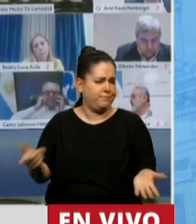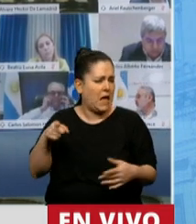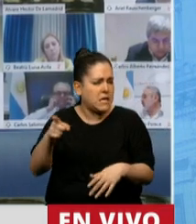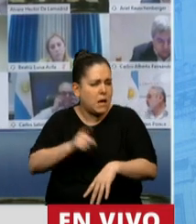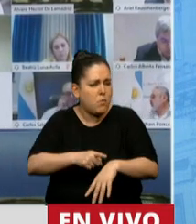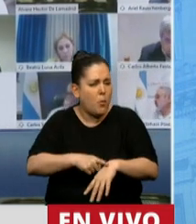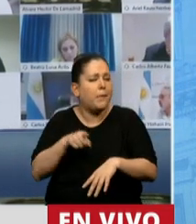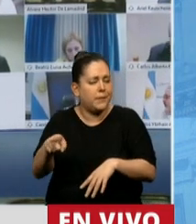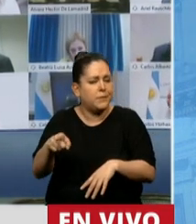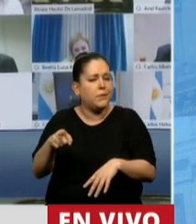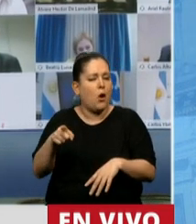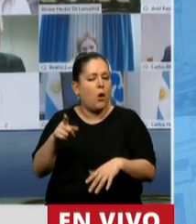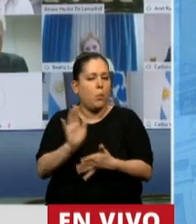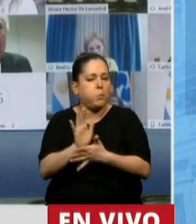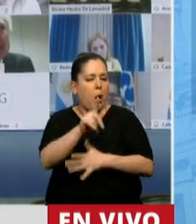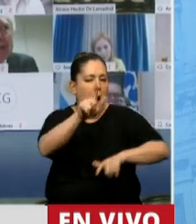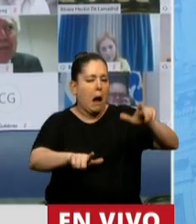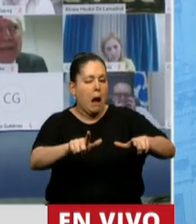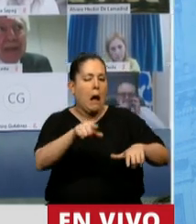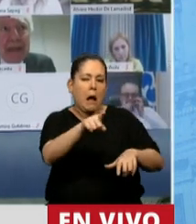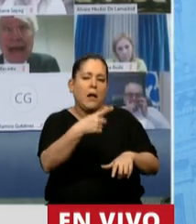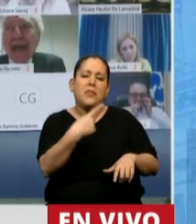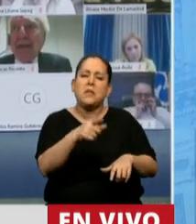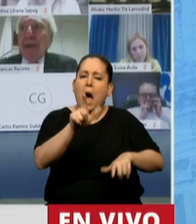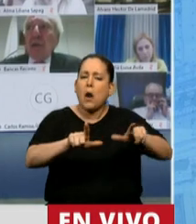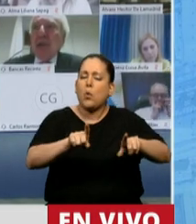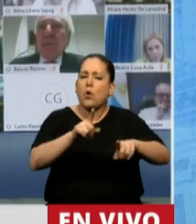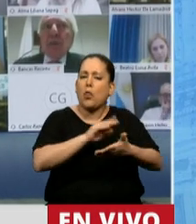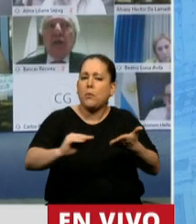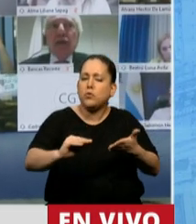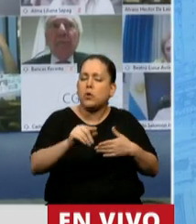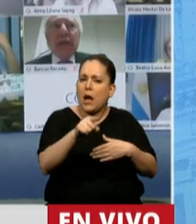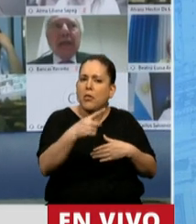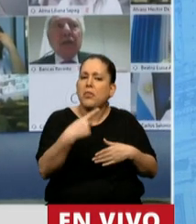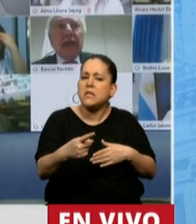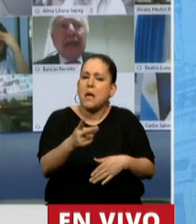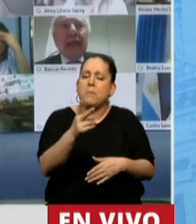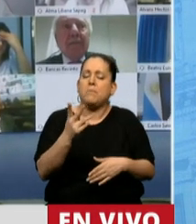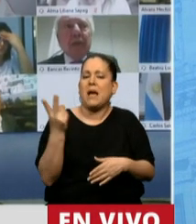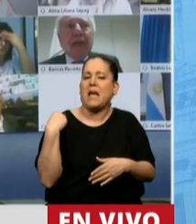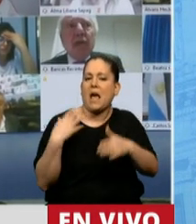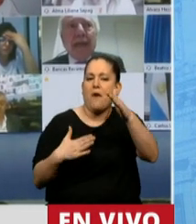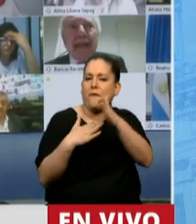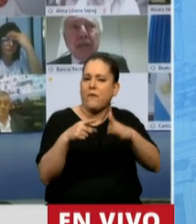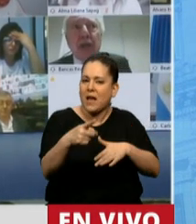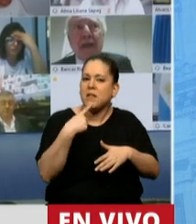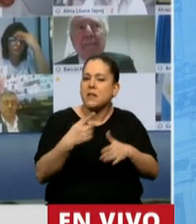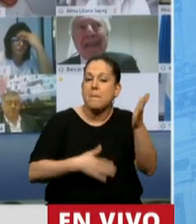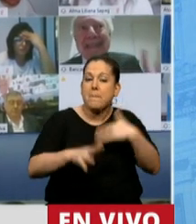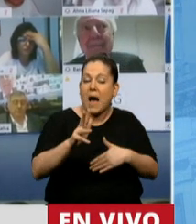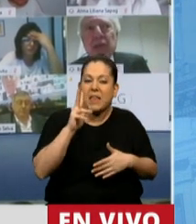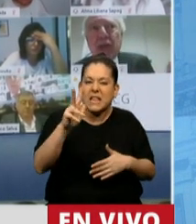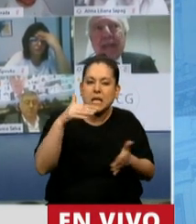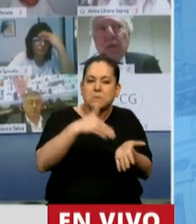ese momento en perjuicio de la clase pasiva acá hablaron algunos diputados los aportes que los la patronal no había hecho más de 3 millones de